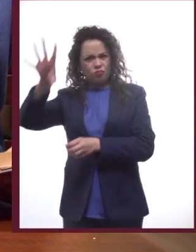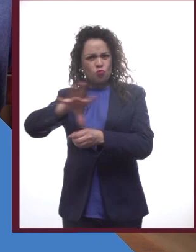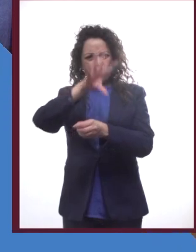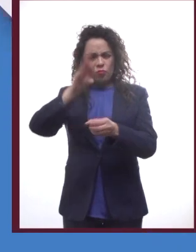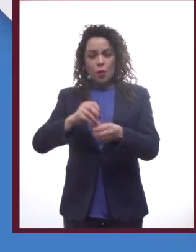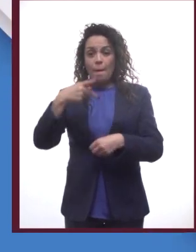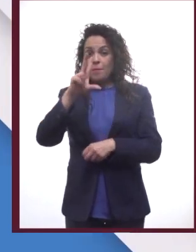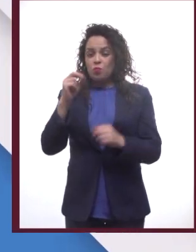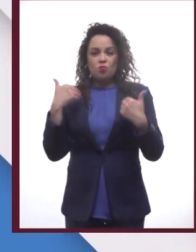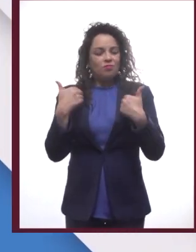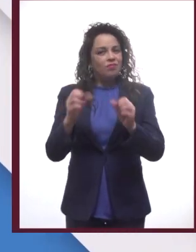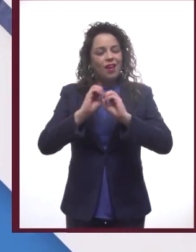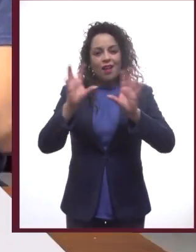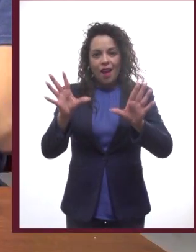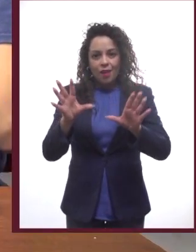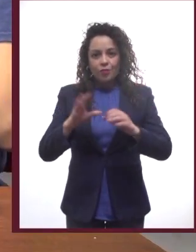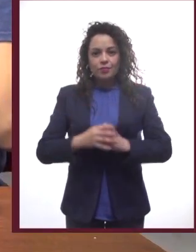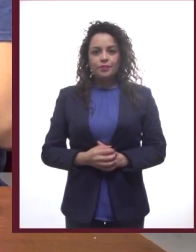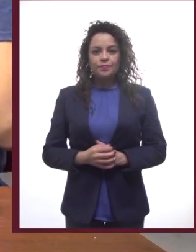queda claro.